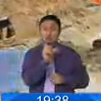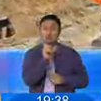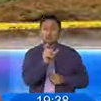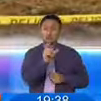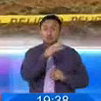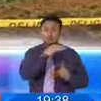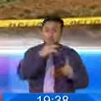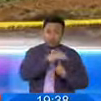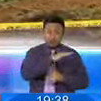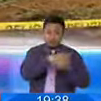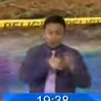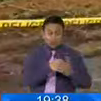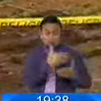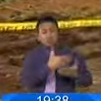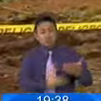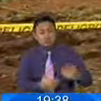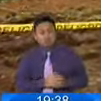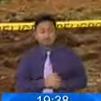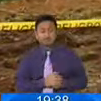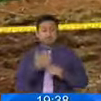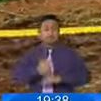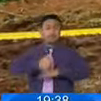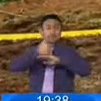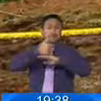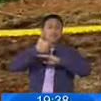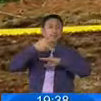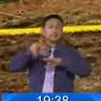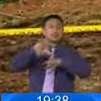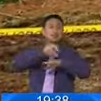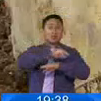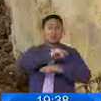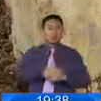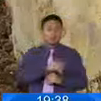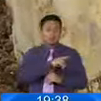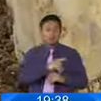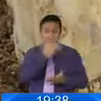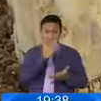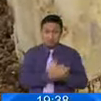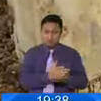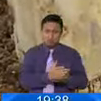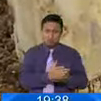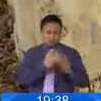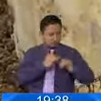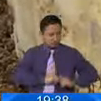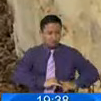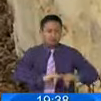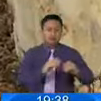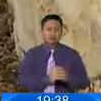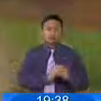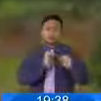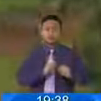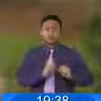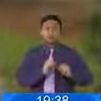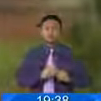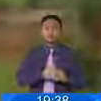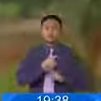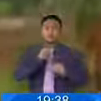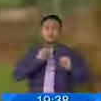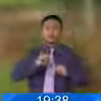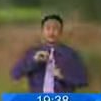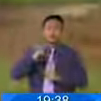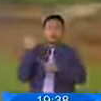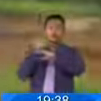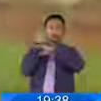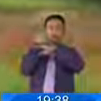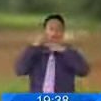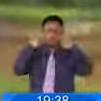ambiental. Las autoridades de Napo informaron que este tipo de operativos no se detendrán. Anunciaron además que realizarán operaciones aéreas